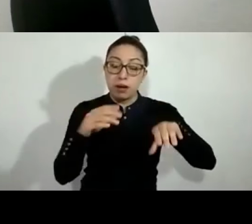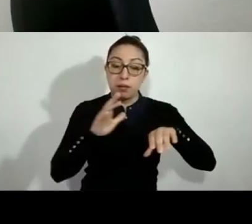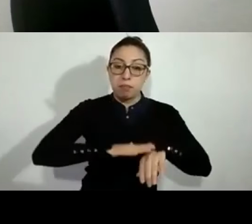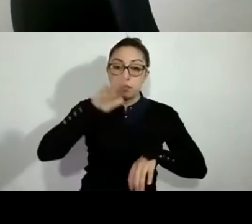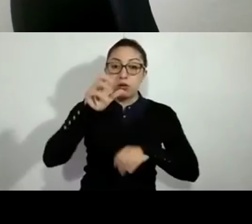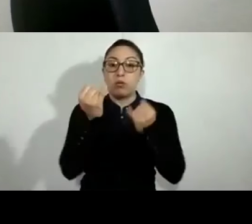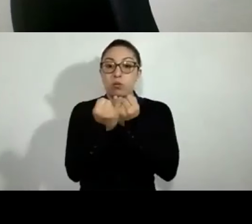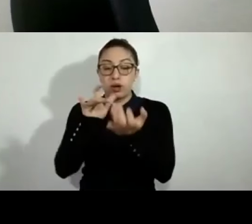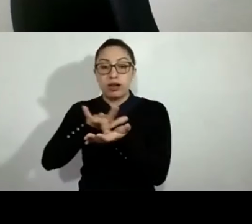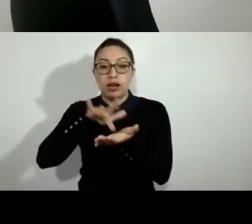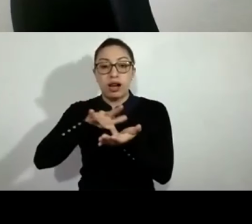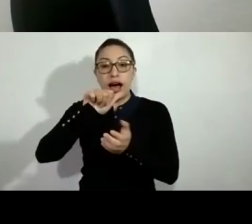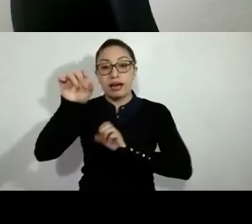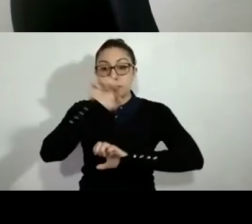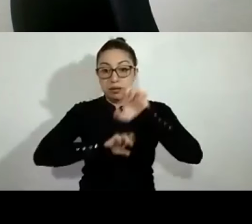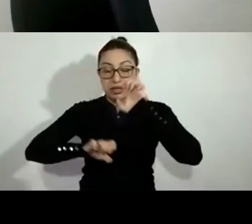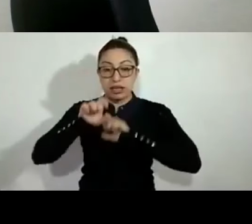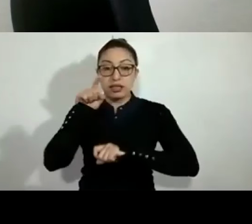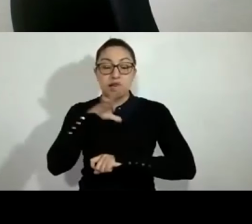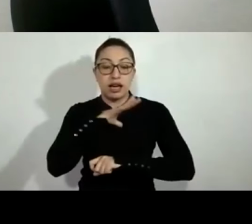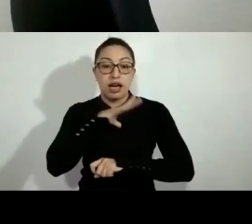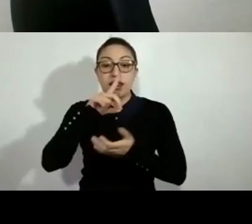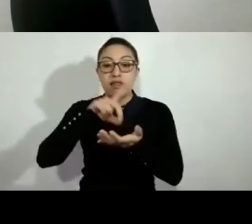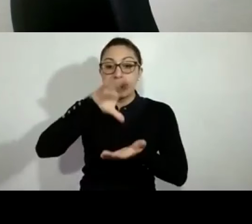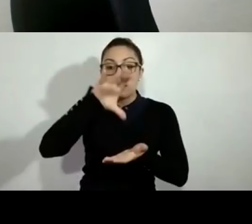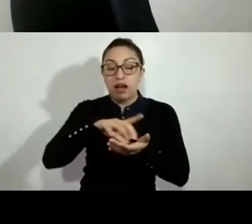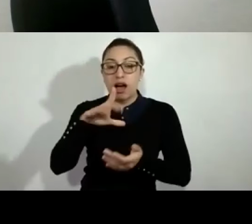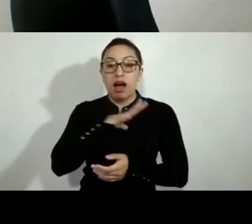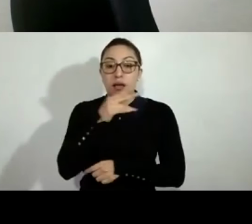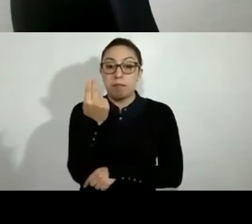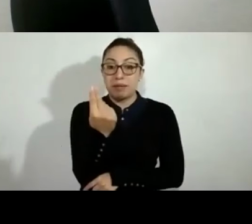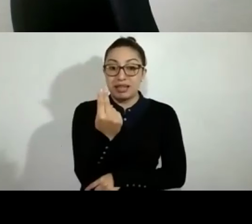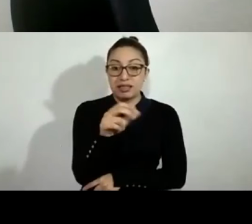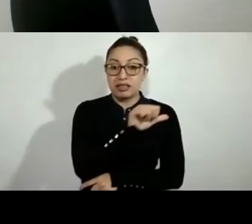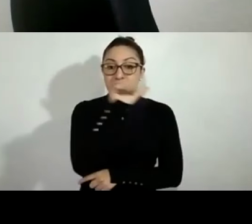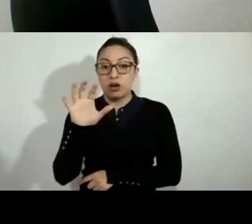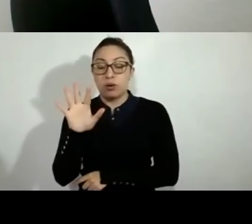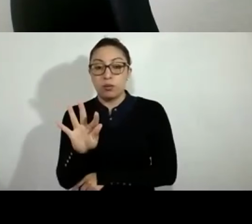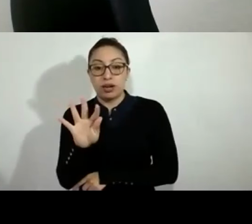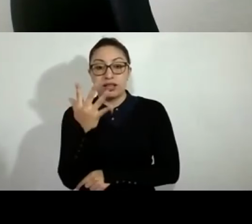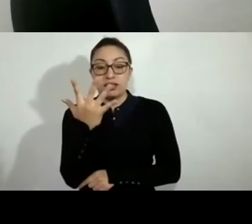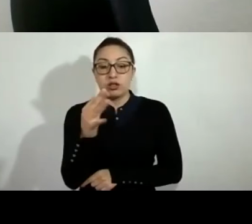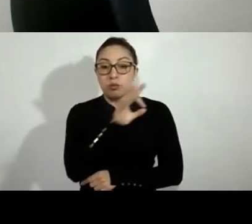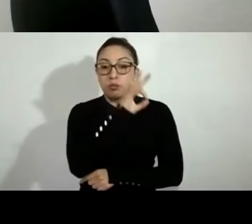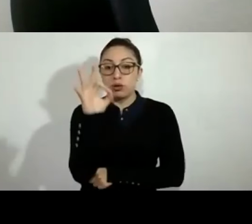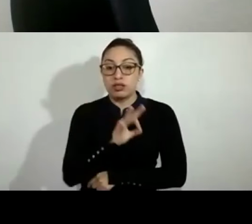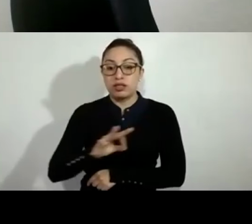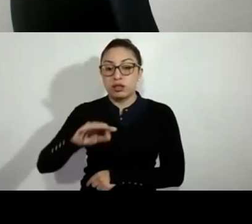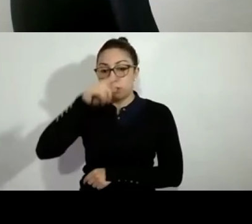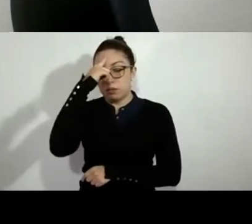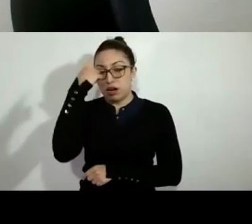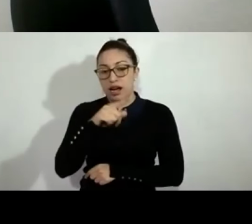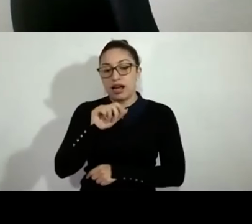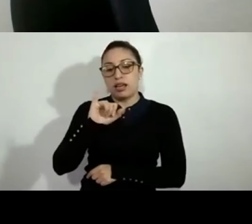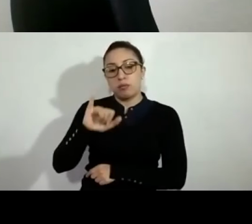aquí con porcentajes que van del 25 al 45% de descuento en el impuesto sobre